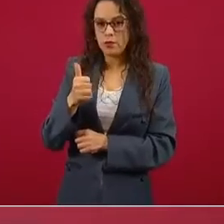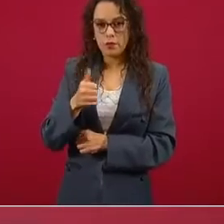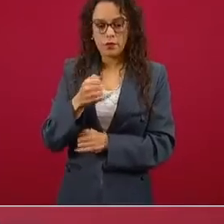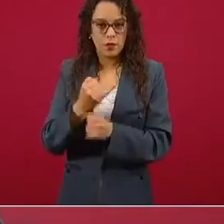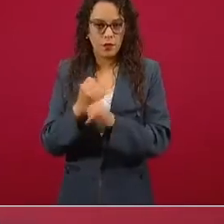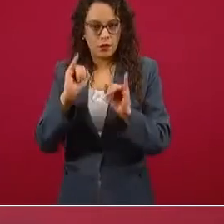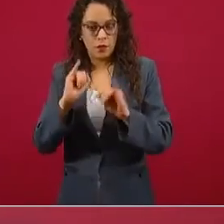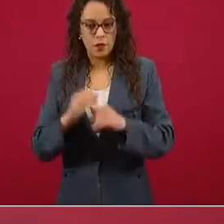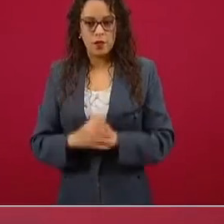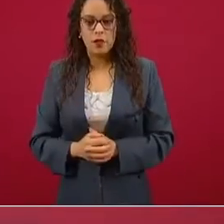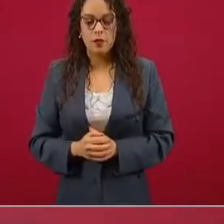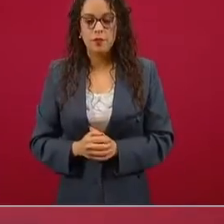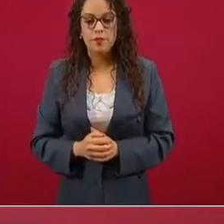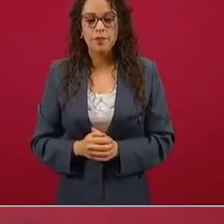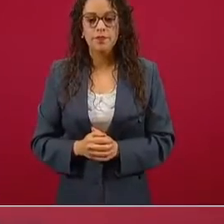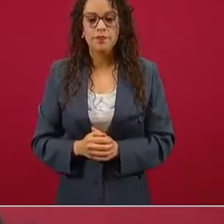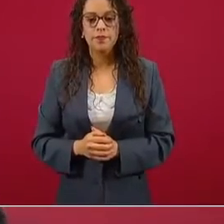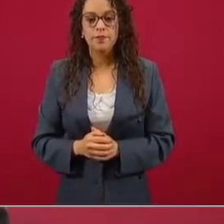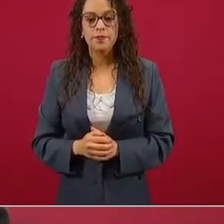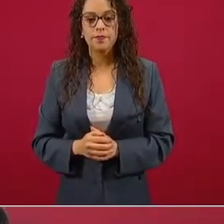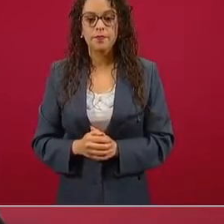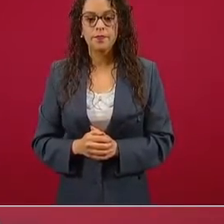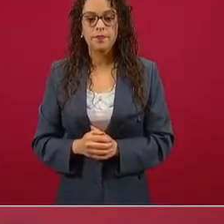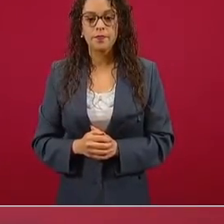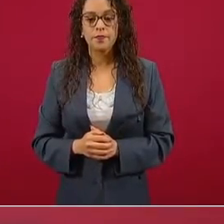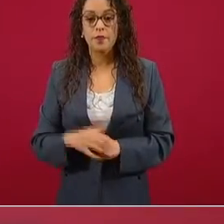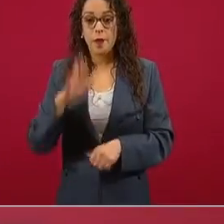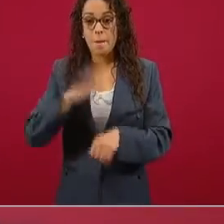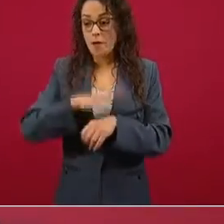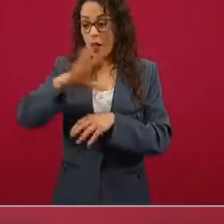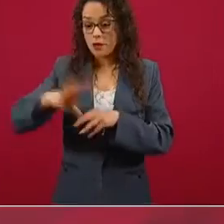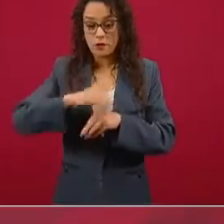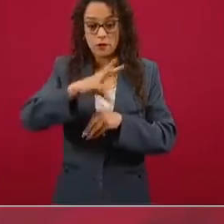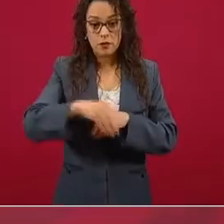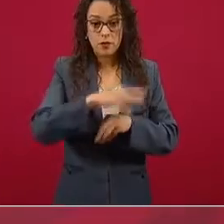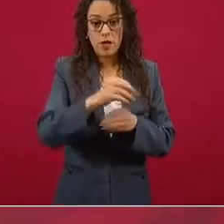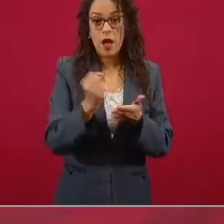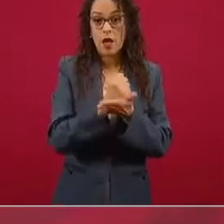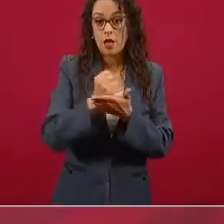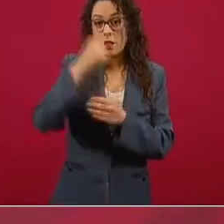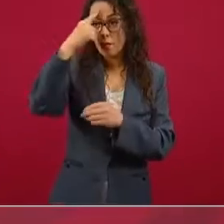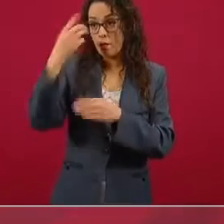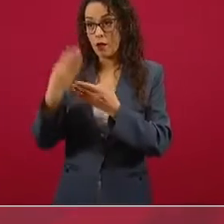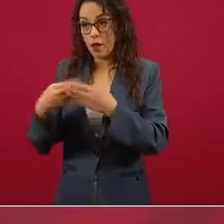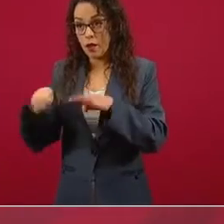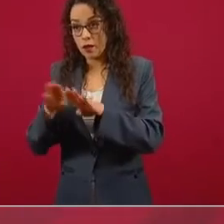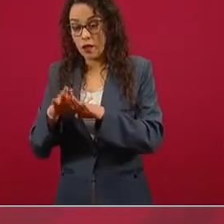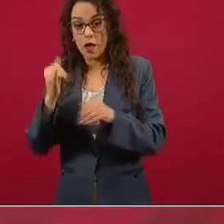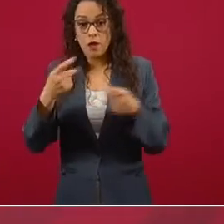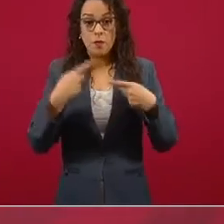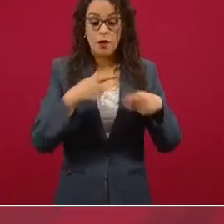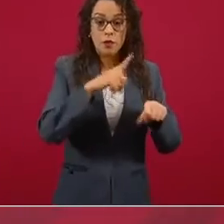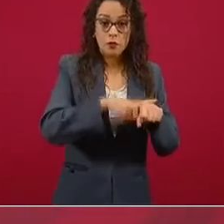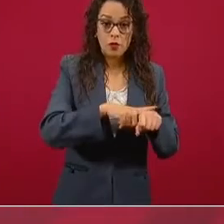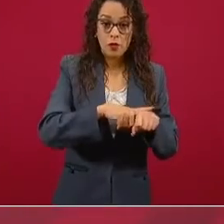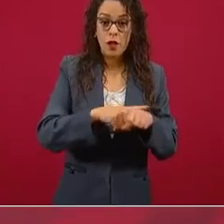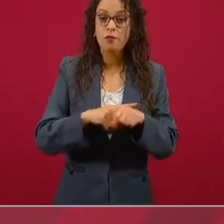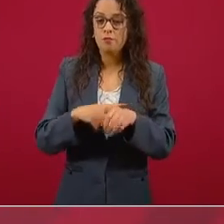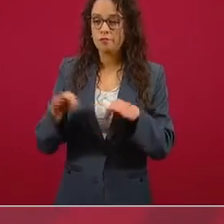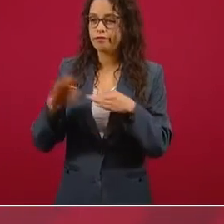Si incluimos créditos personales y créditos de vivienda, vamos a llegar a